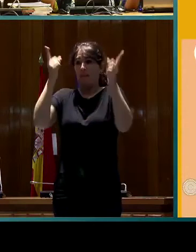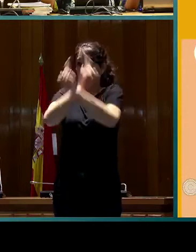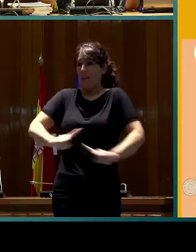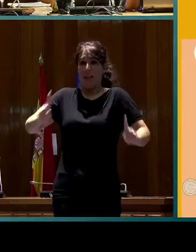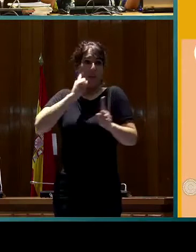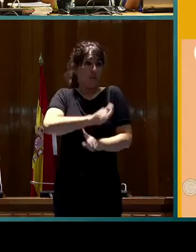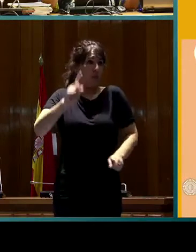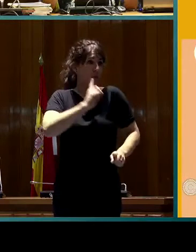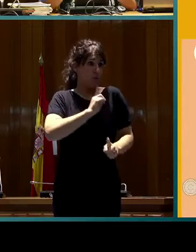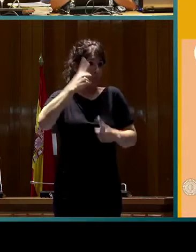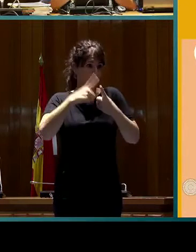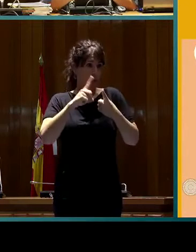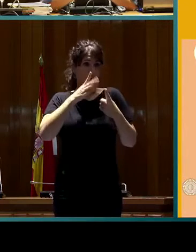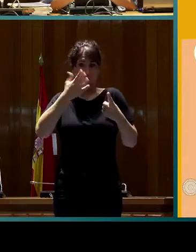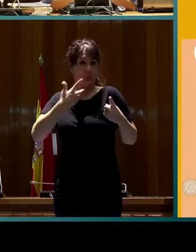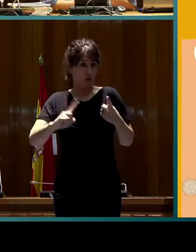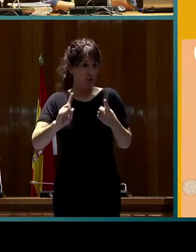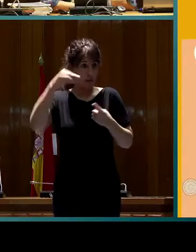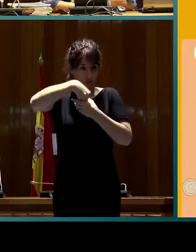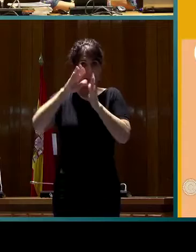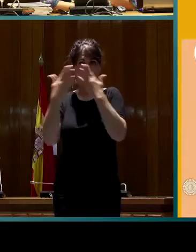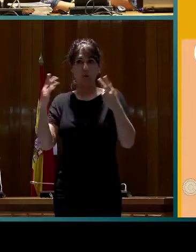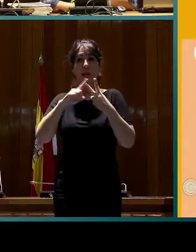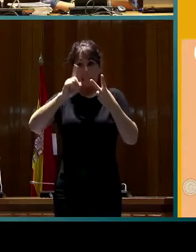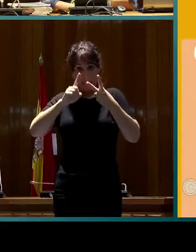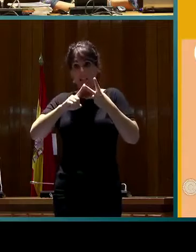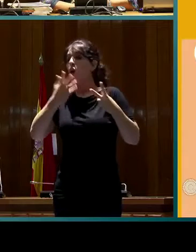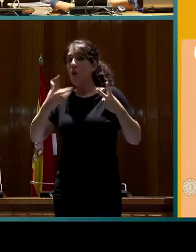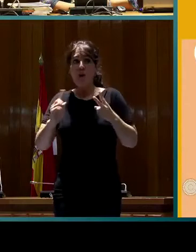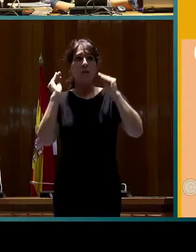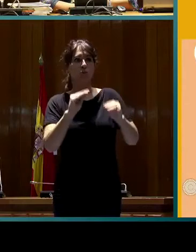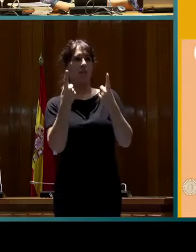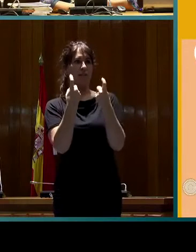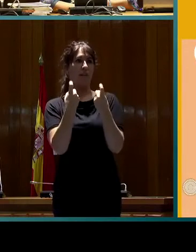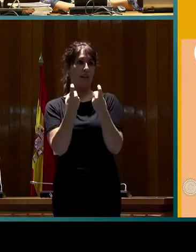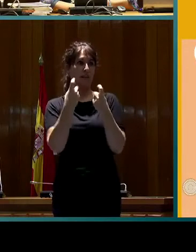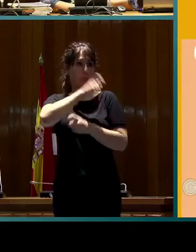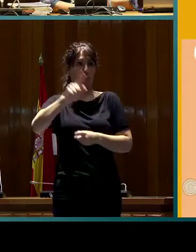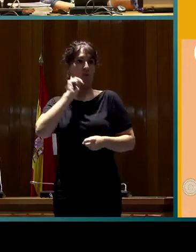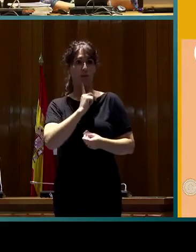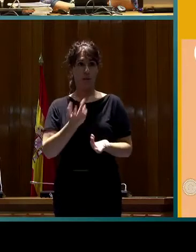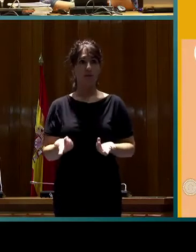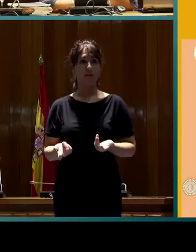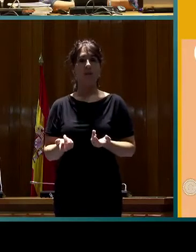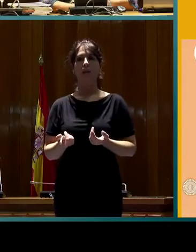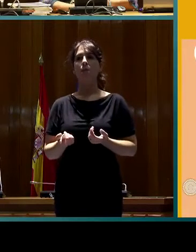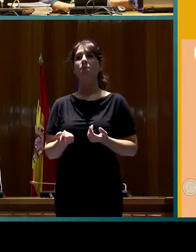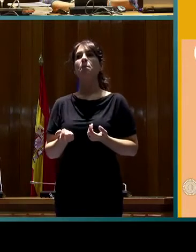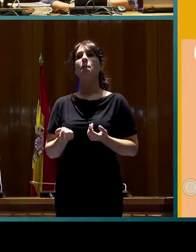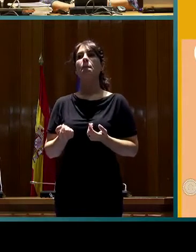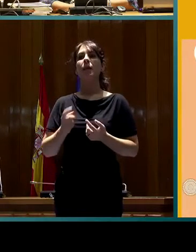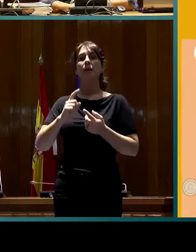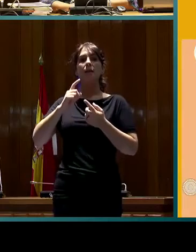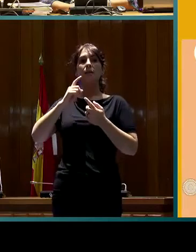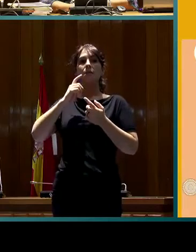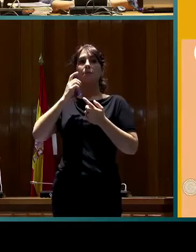personas sordas y el desconocimiento por parte de los bibliotecarios de las necesidades que tienen las personas sordas. Luego, si me decís el por qué no